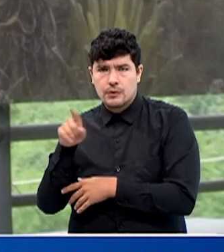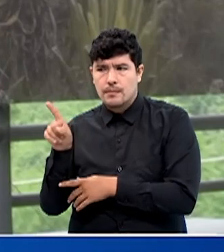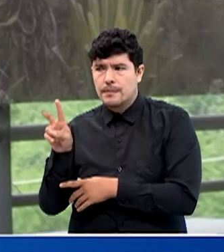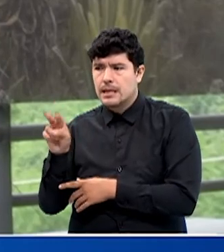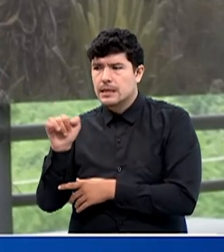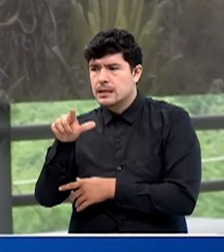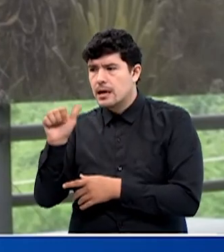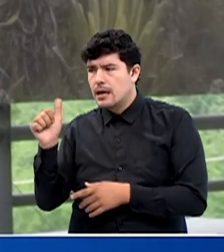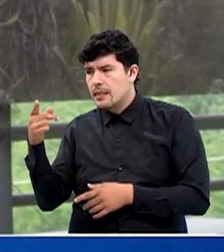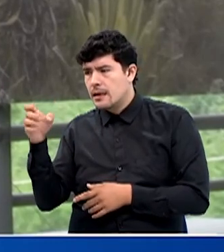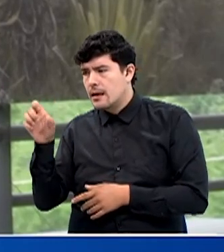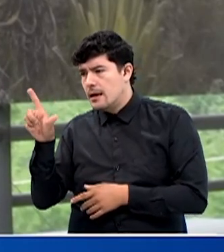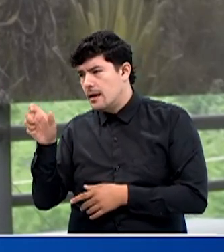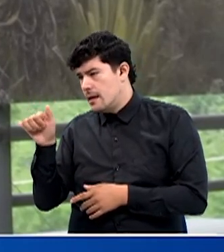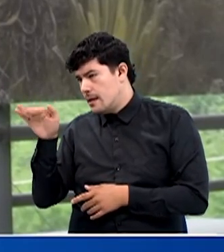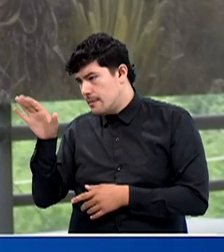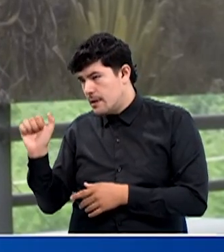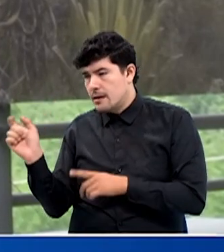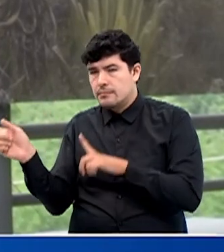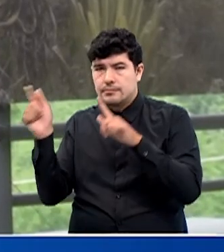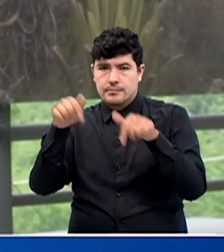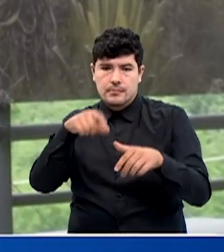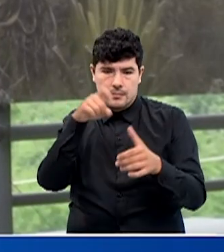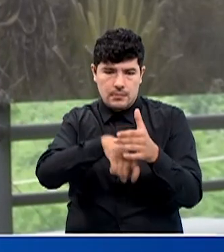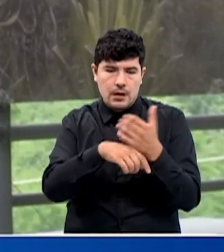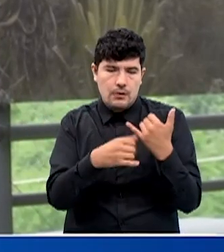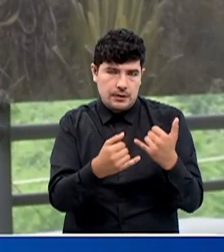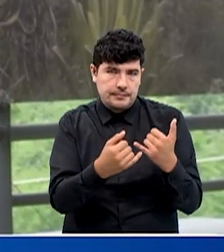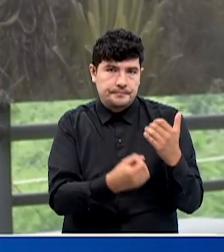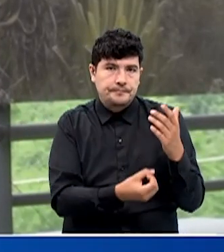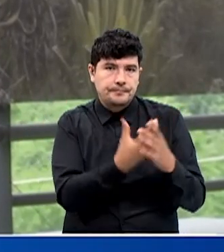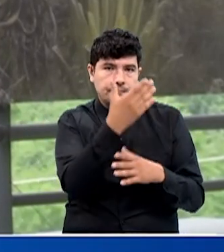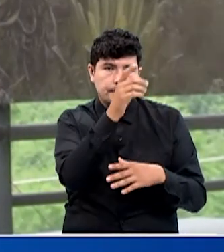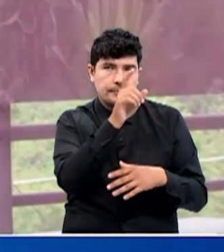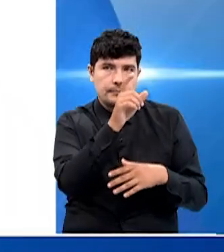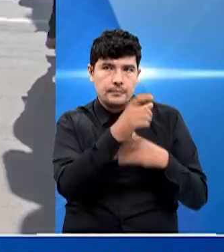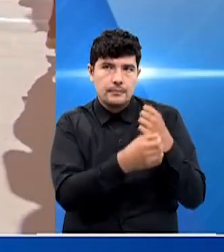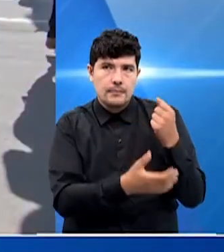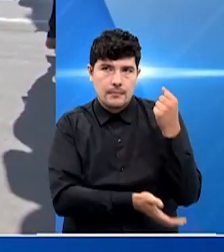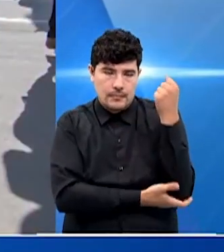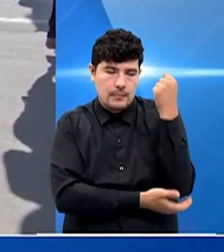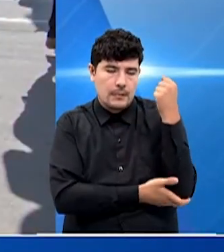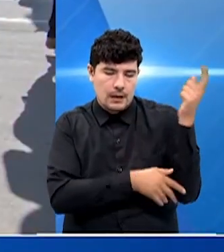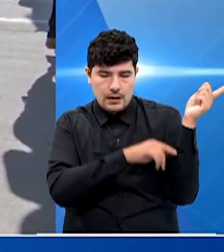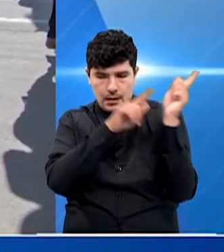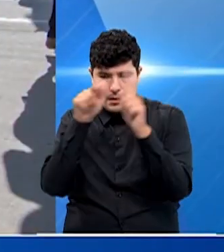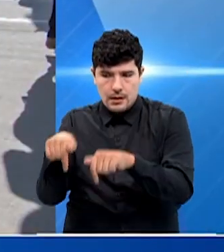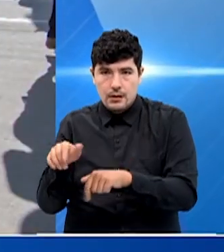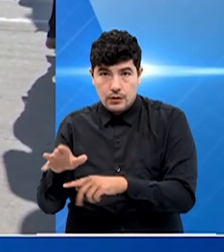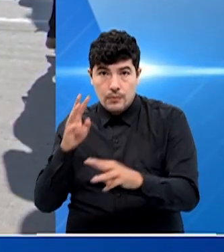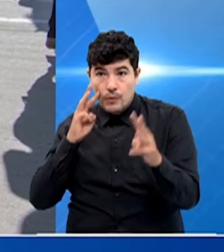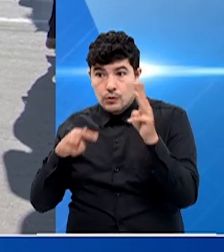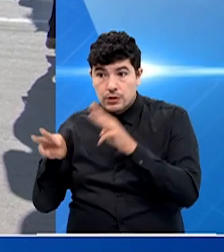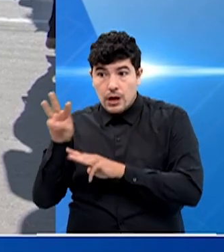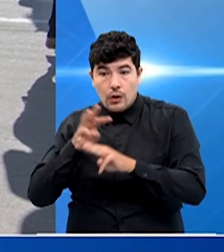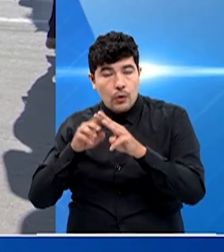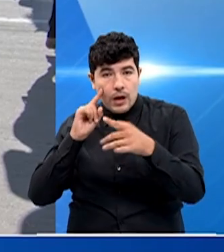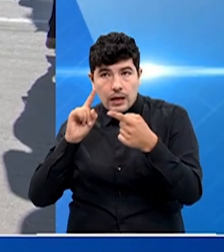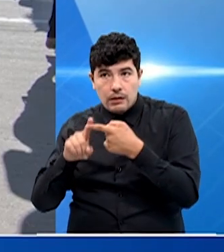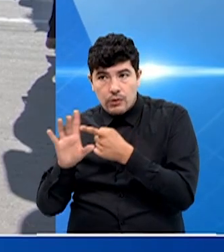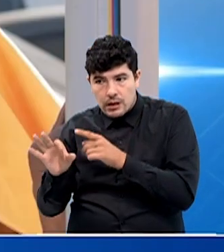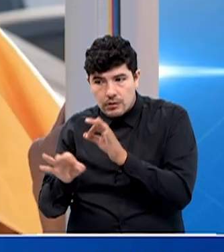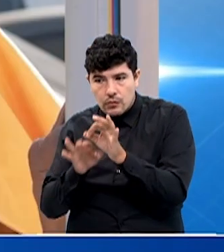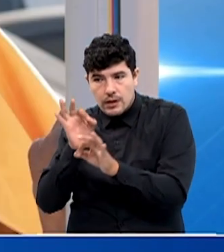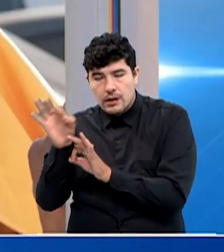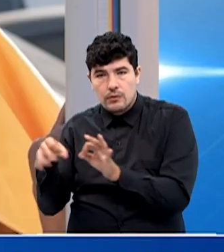se trasladó a Barichara y ahora está en Zapatoca. Nació en Zapatoca y regresa a Zapatoca. El museo es un espacio dedicado a preservar y